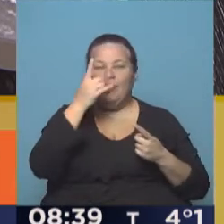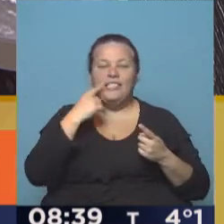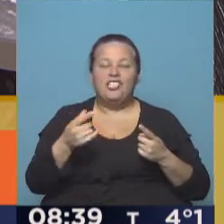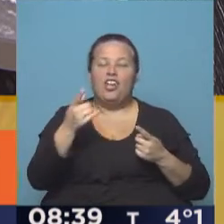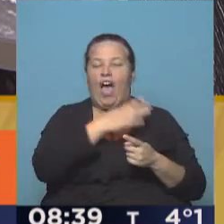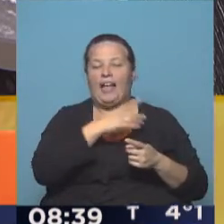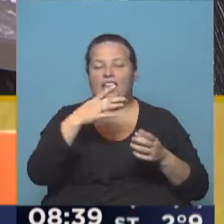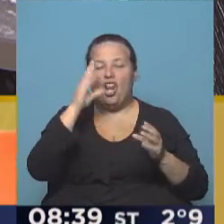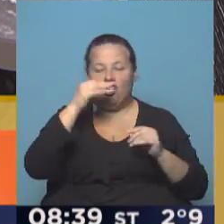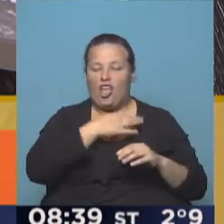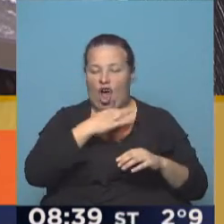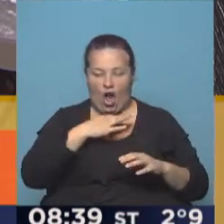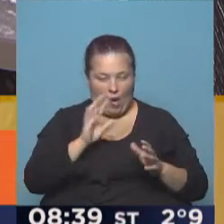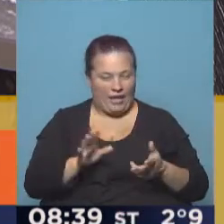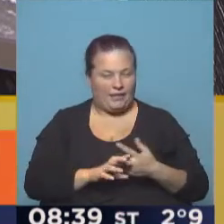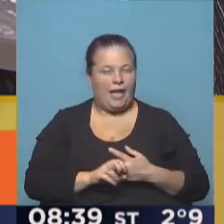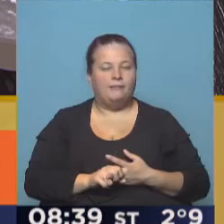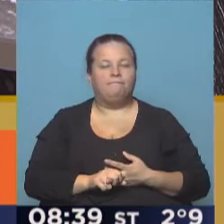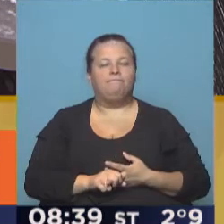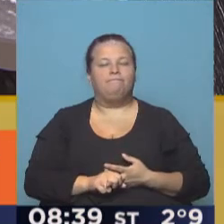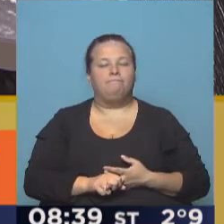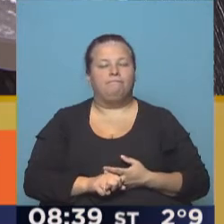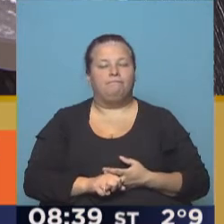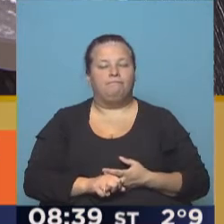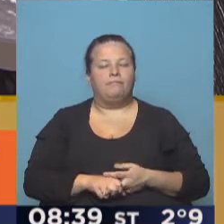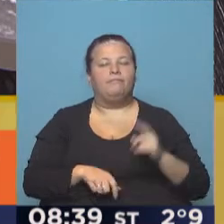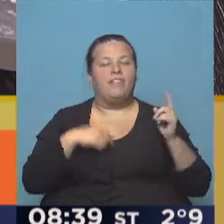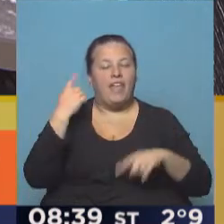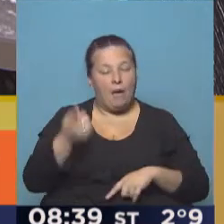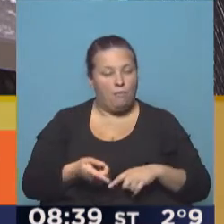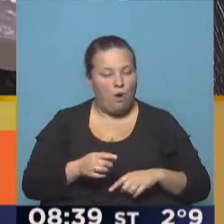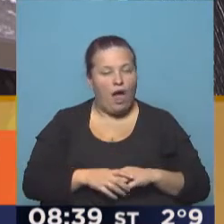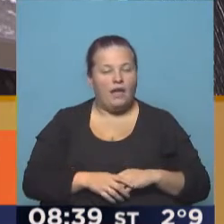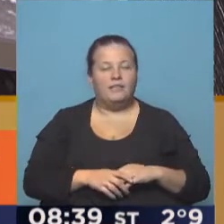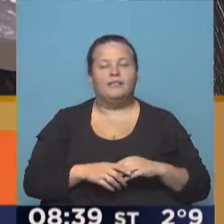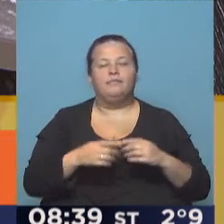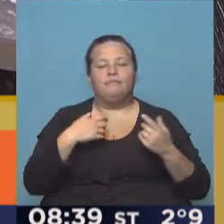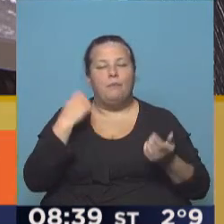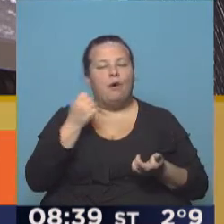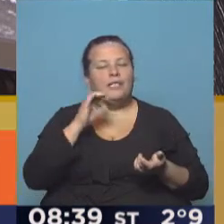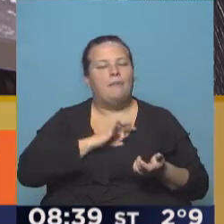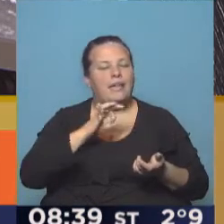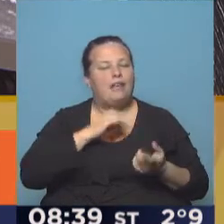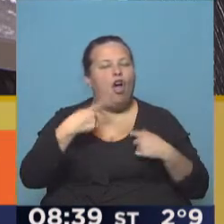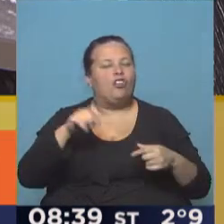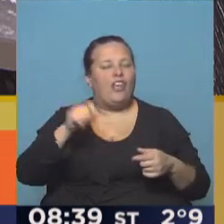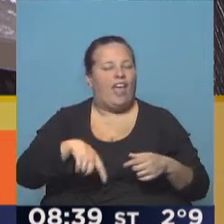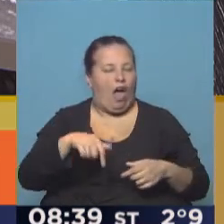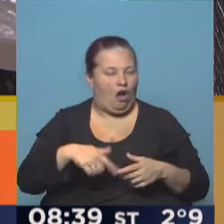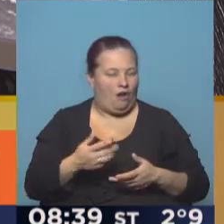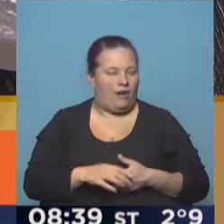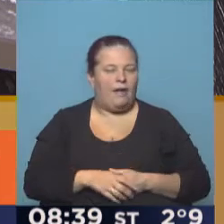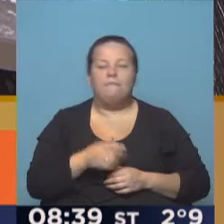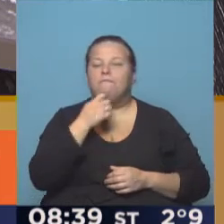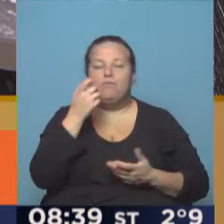de la noche de las corbatas, digamos, ¿no? Y después nos sirve también para entender cosas del presente.